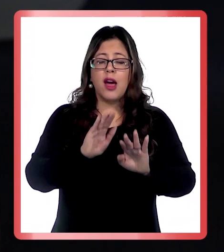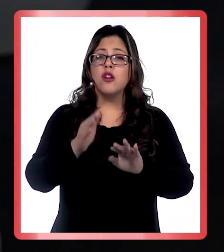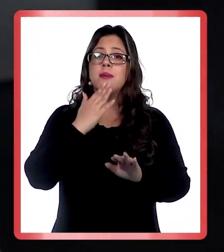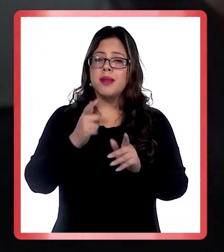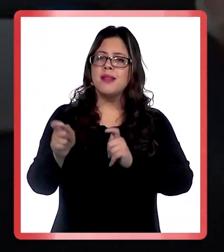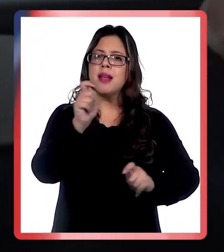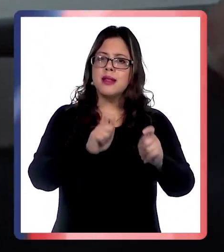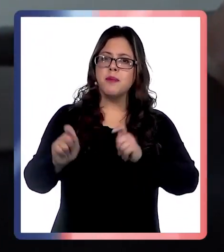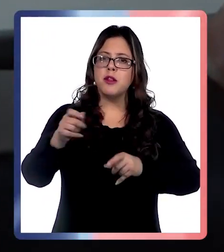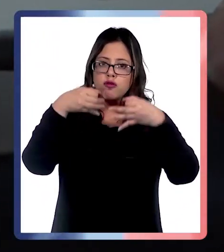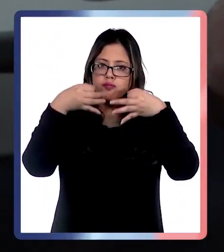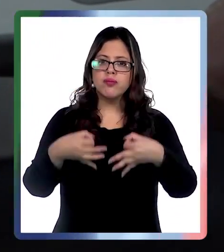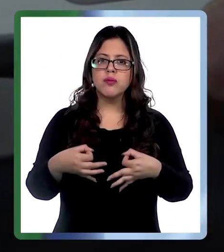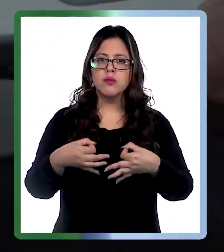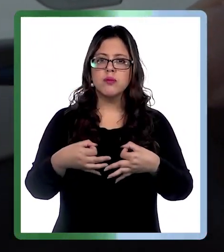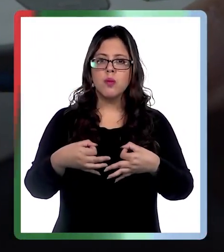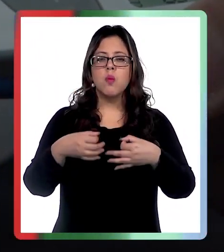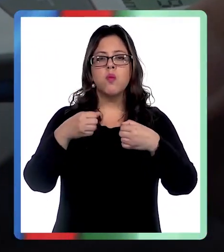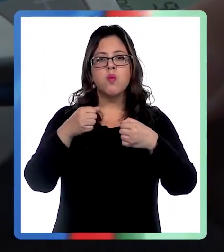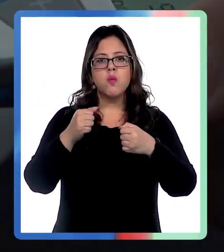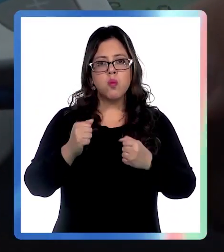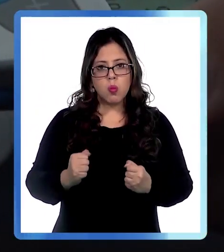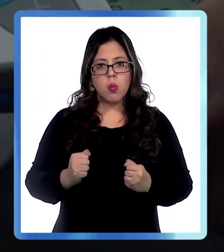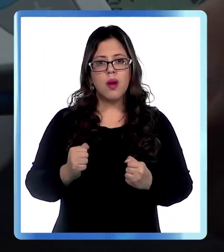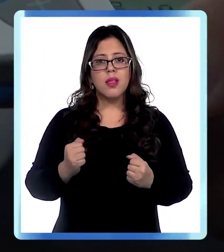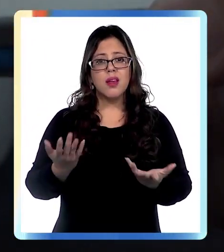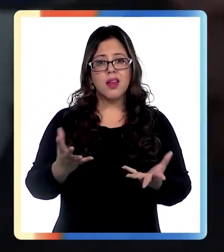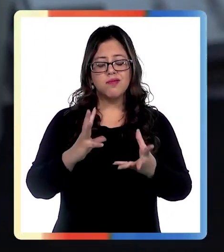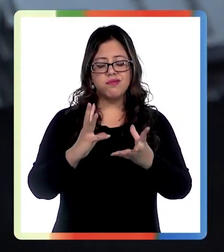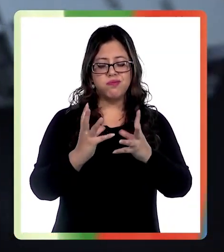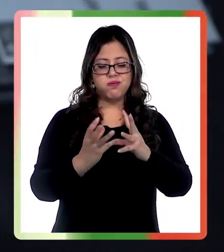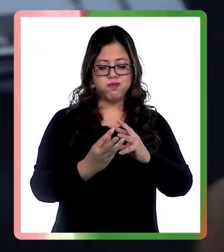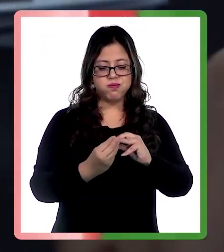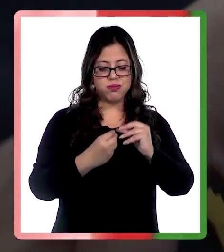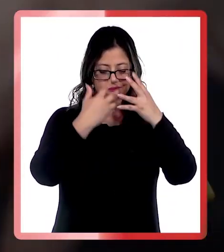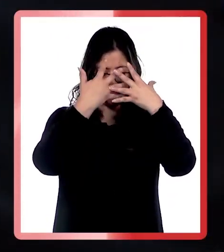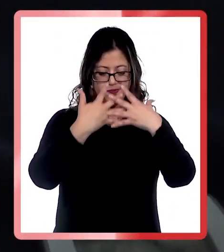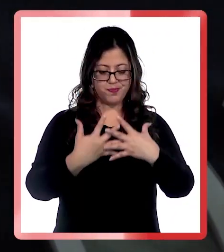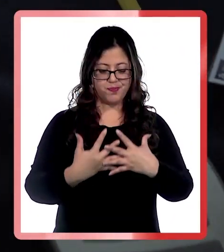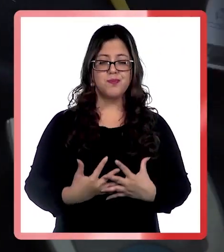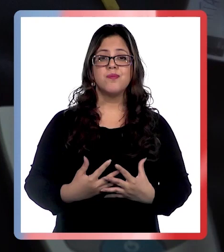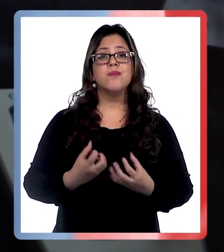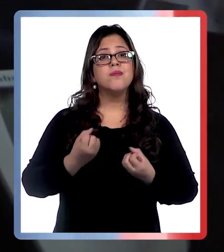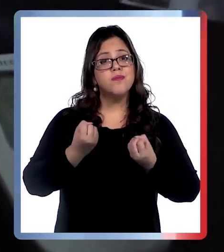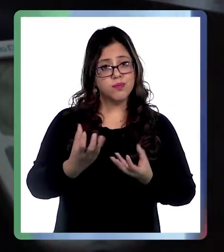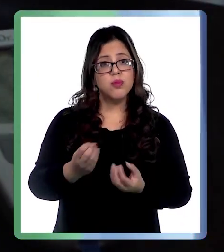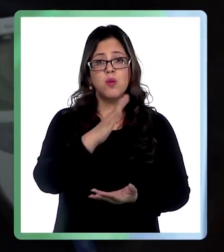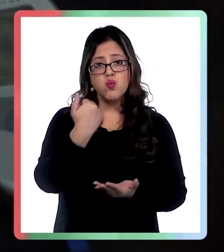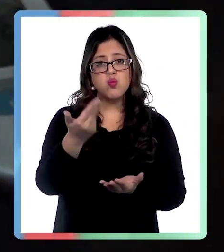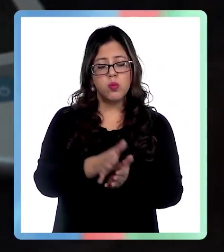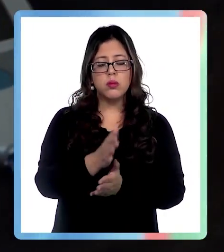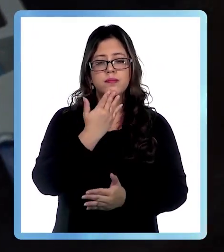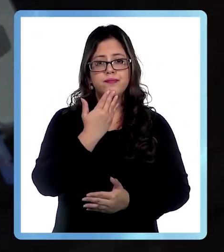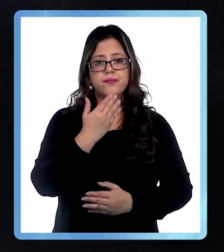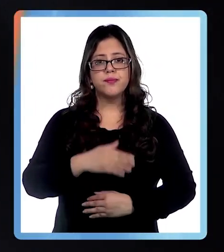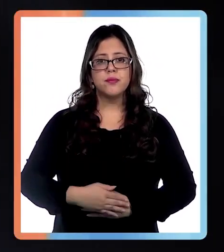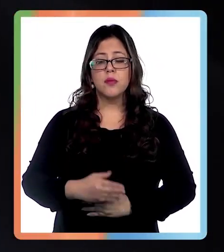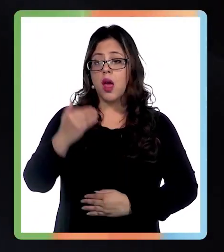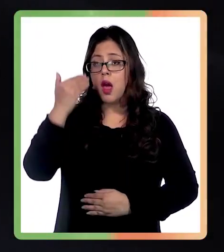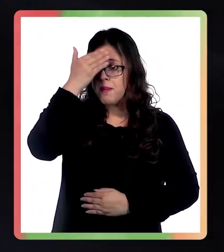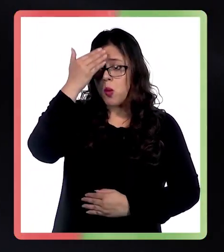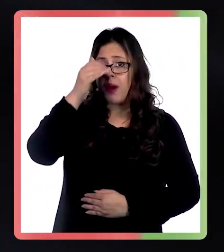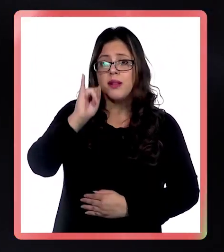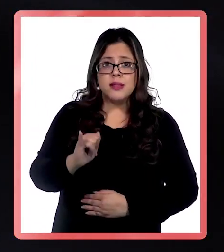que de no cuidarse y mantener un tratamiento adecuado puede generar un grave deterioro al organismo y hasta provocar